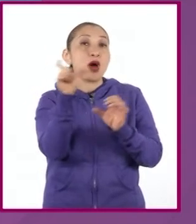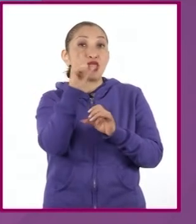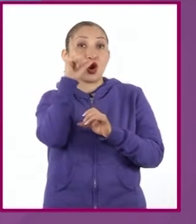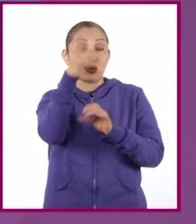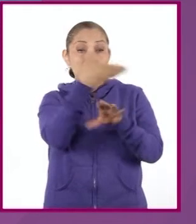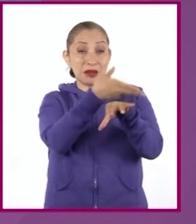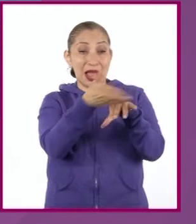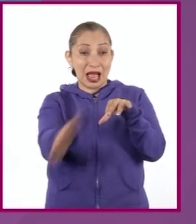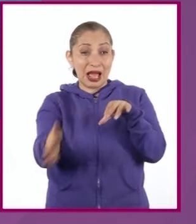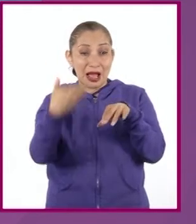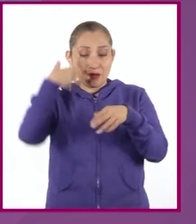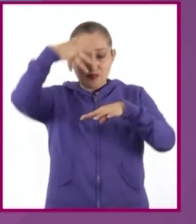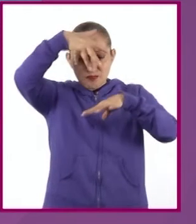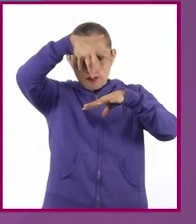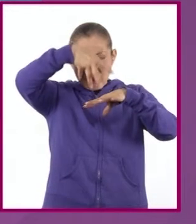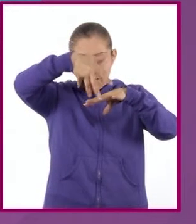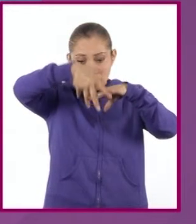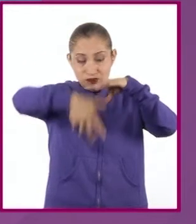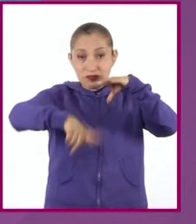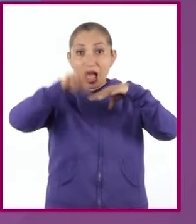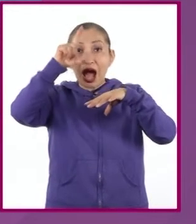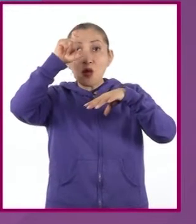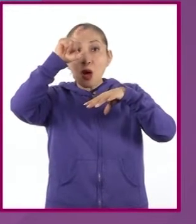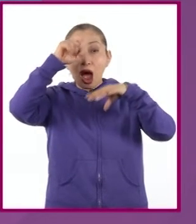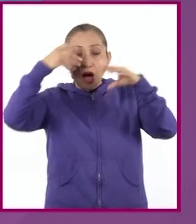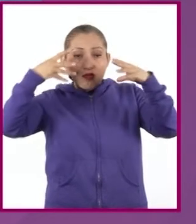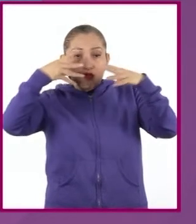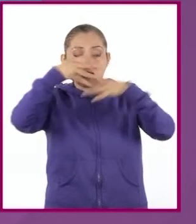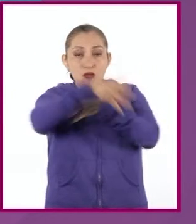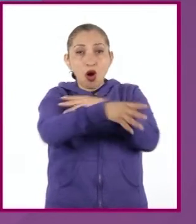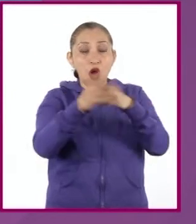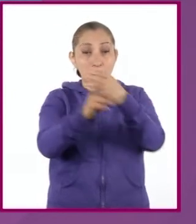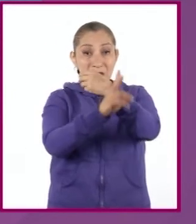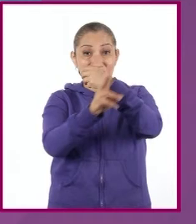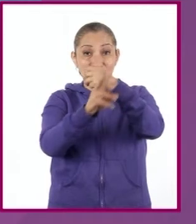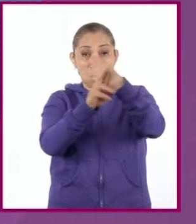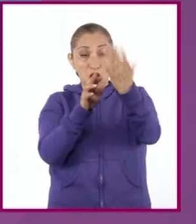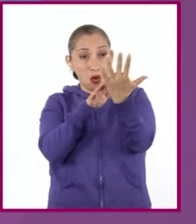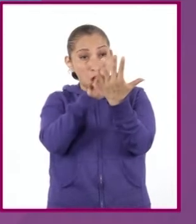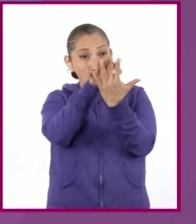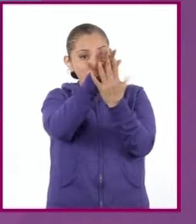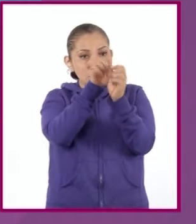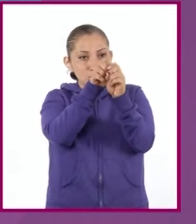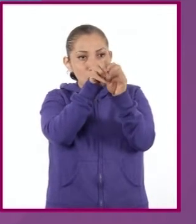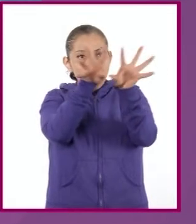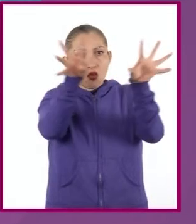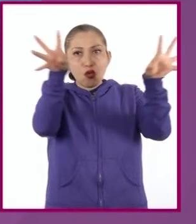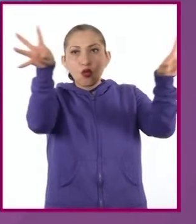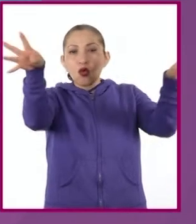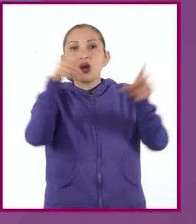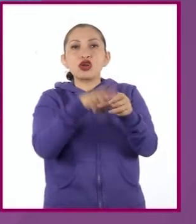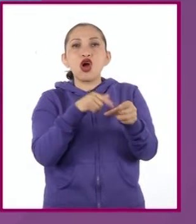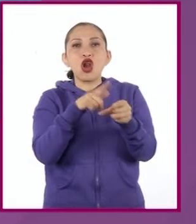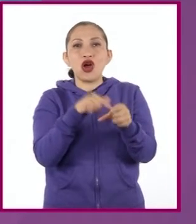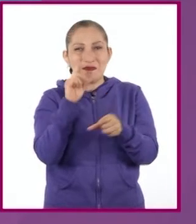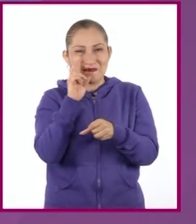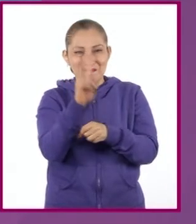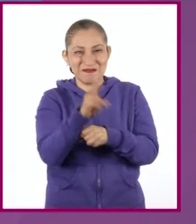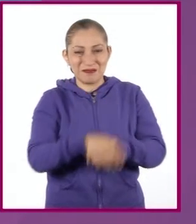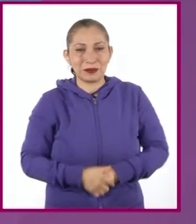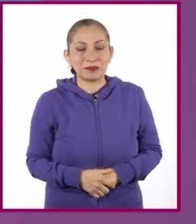la luz blanca pasa a través de una gota de agua o de un prisma transparente y se descompone en los distintos colores que la